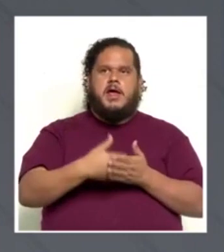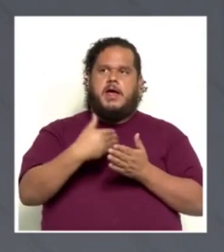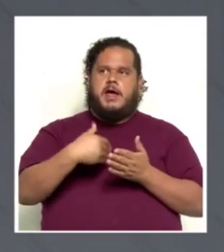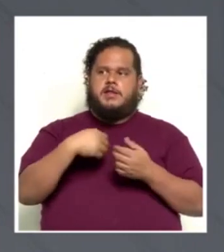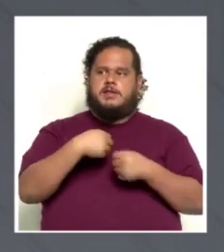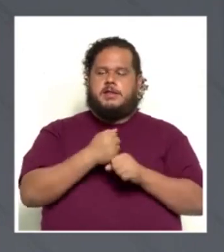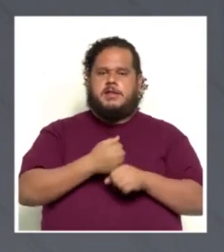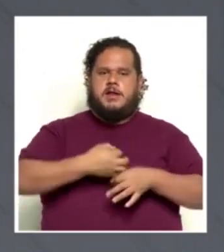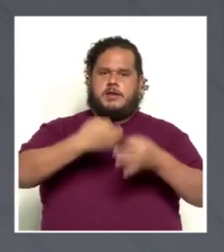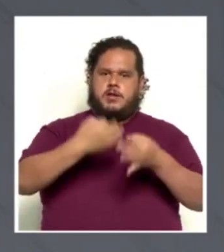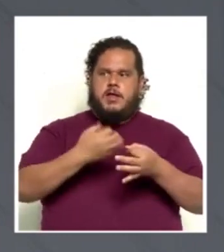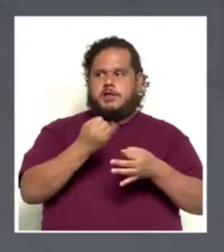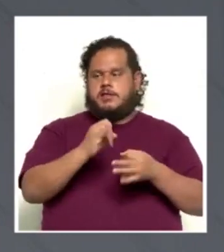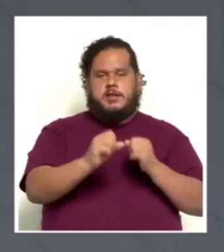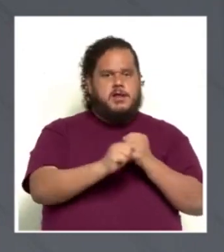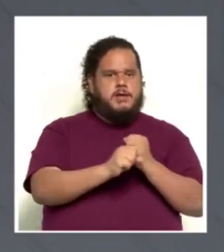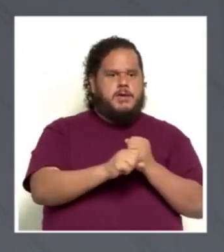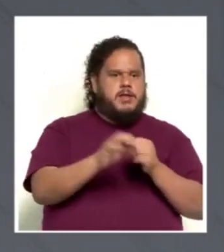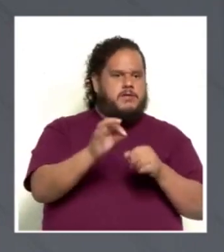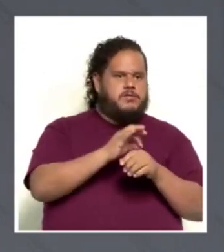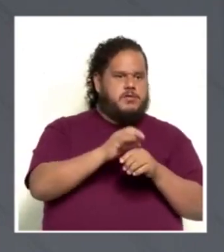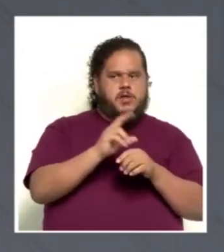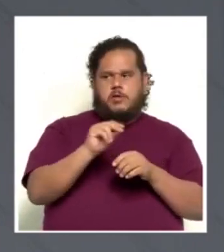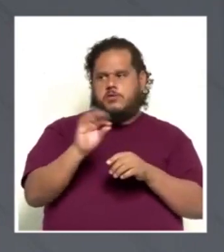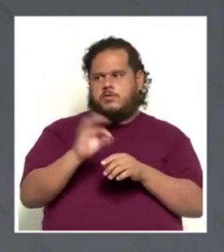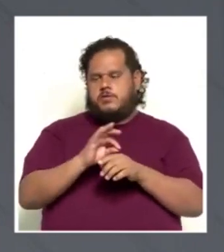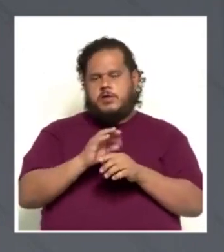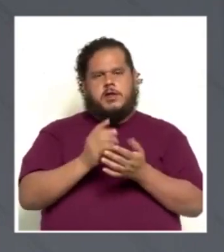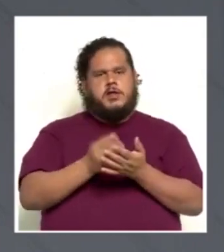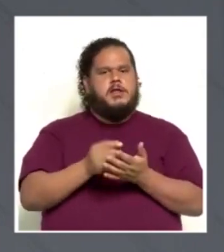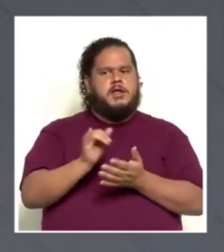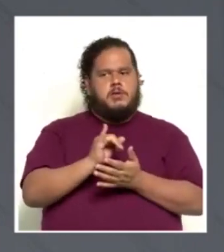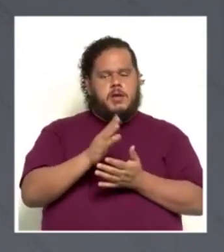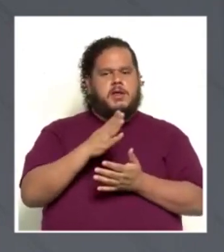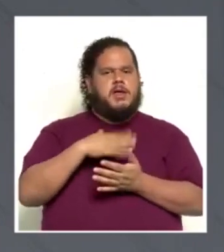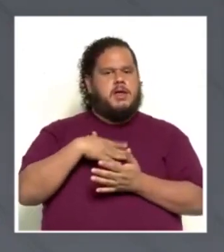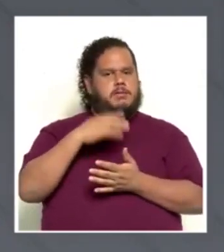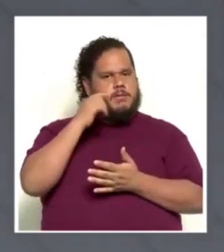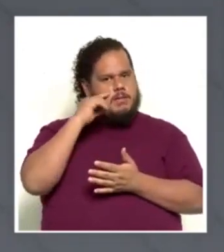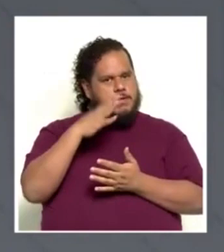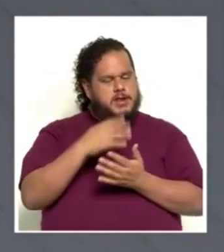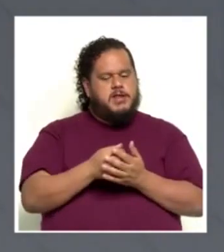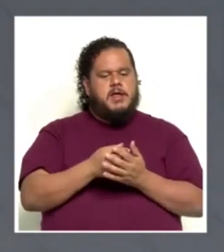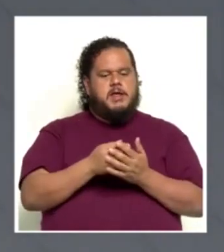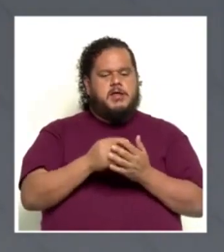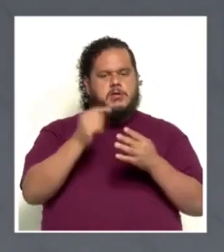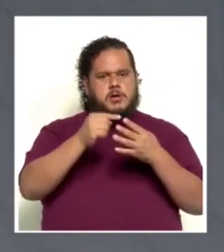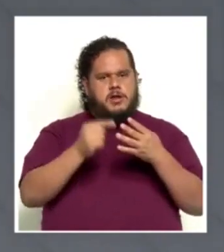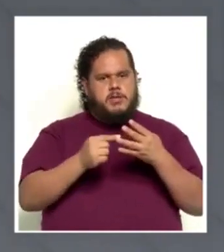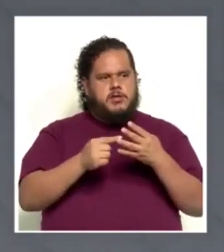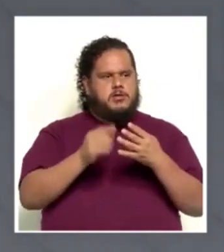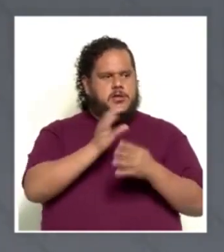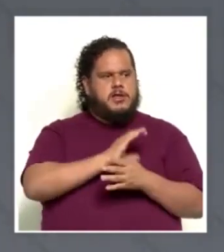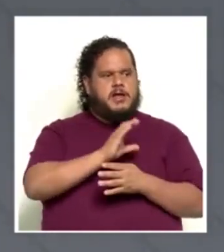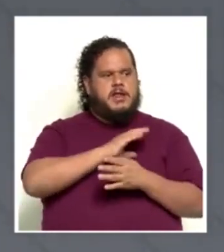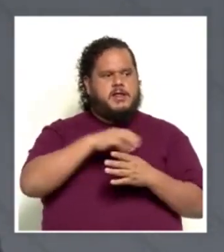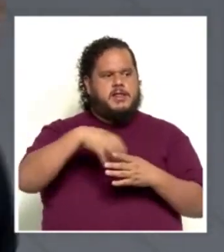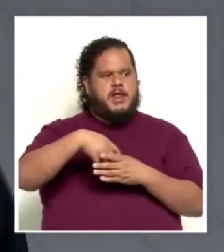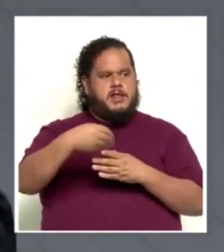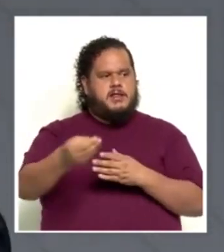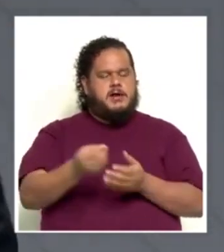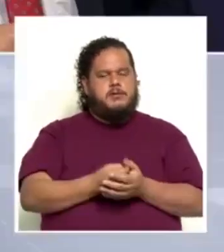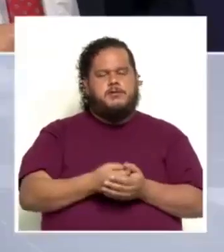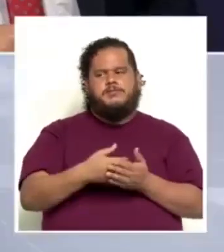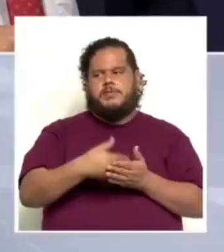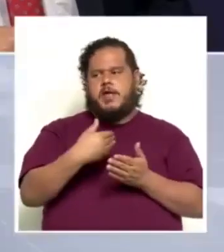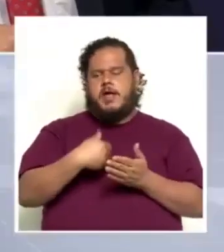la aseveración de si las campañas funcionaron o no funcionaron, también que me parece que juegan y son elementos de carácter externo, antes